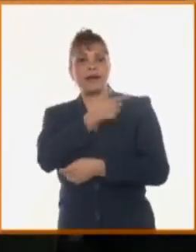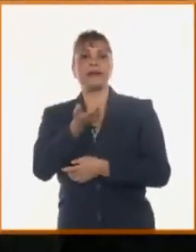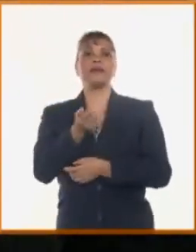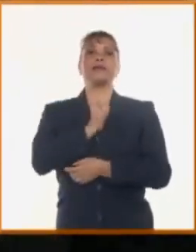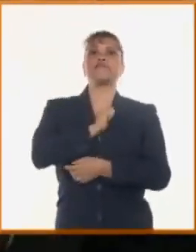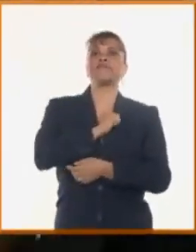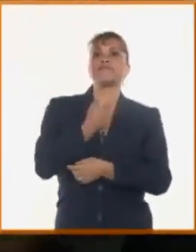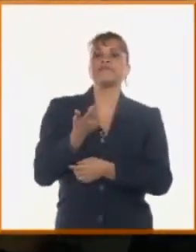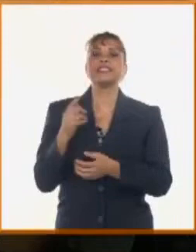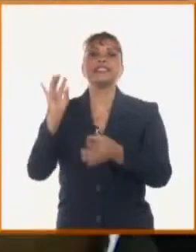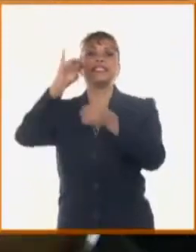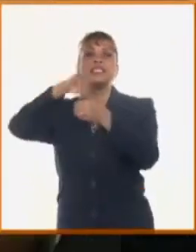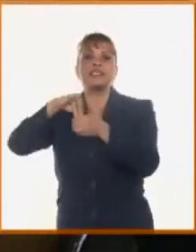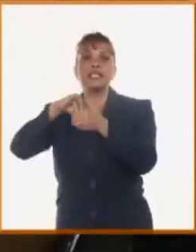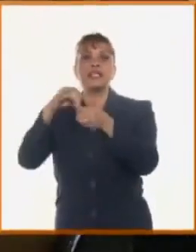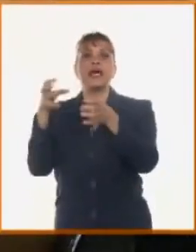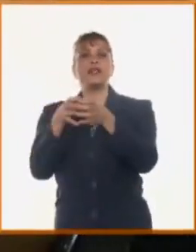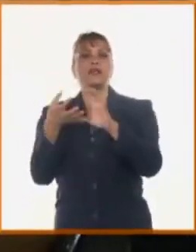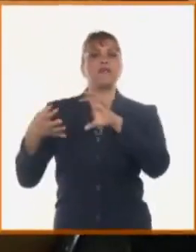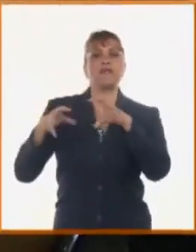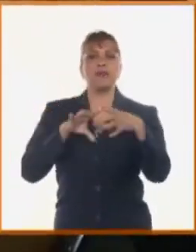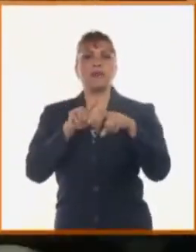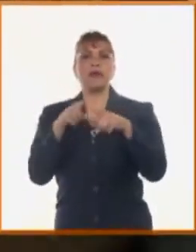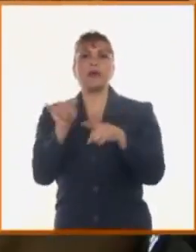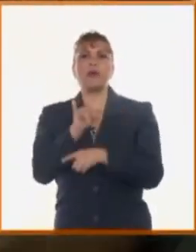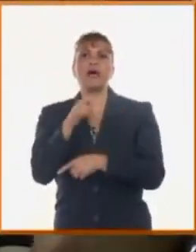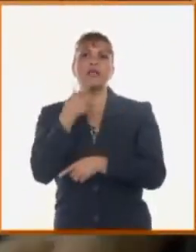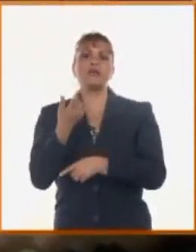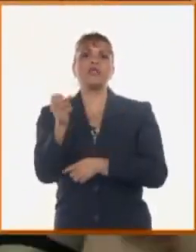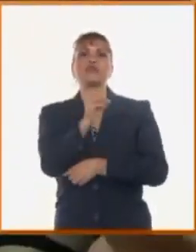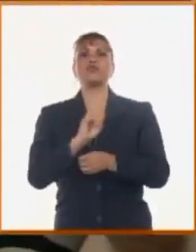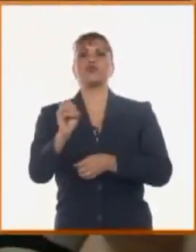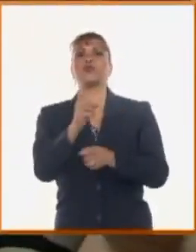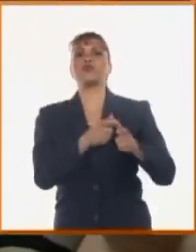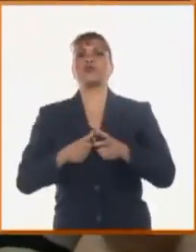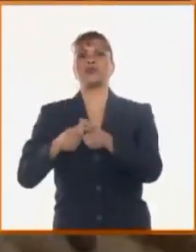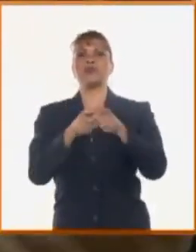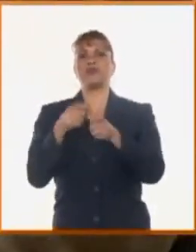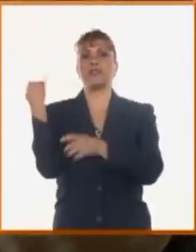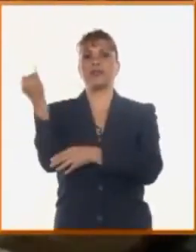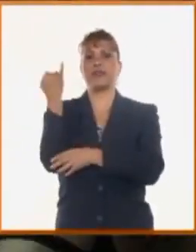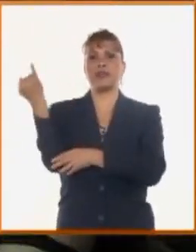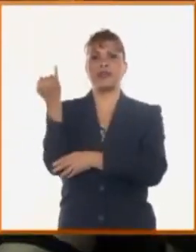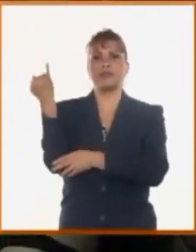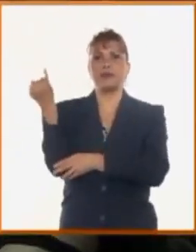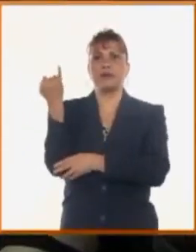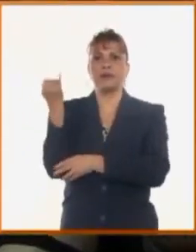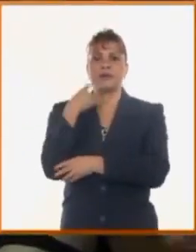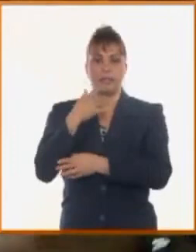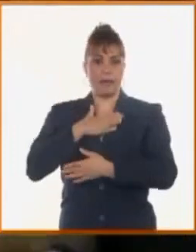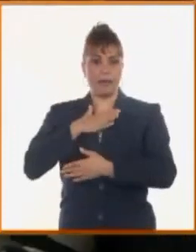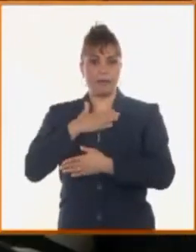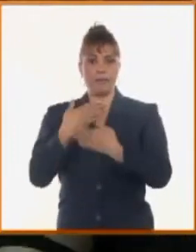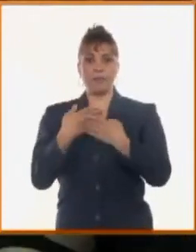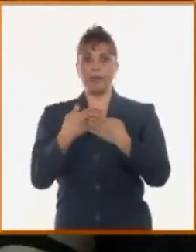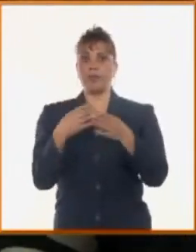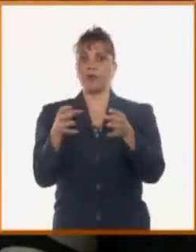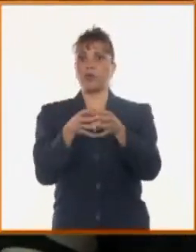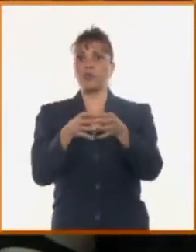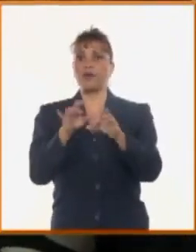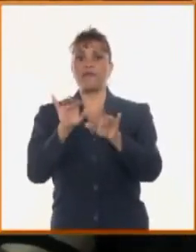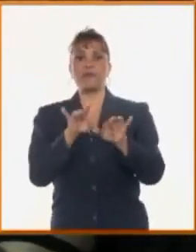pretendemos insertarnos en ese mecanismo que tiene también una Asociación Económica Internacional del propio Grupo de la Informática y